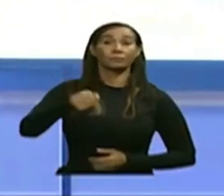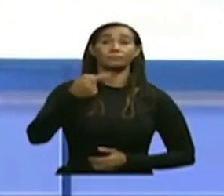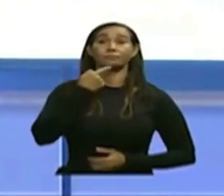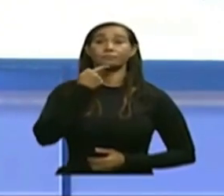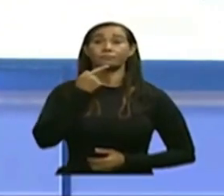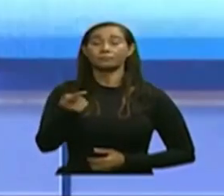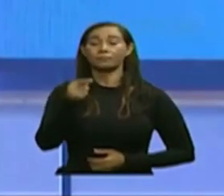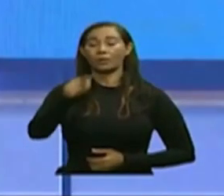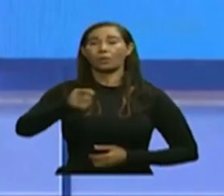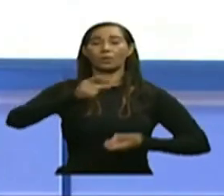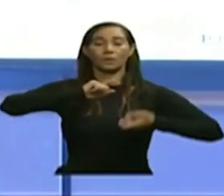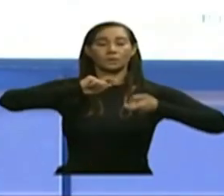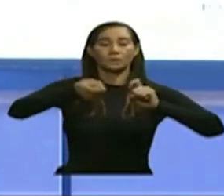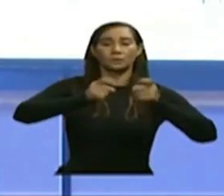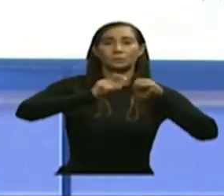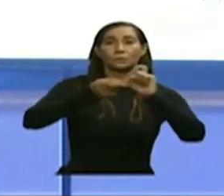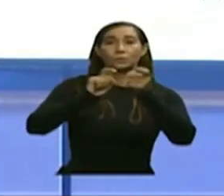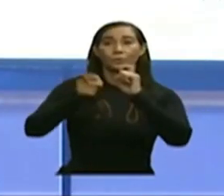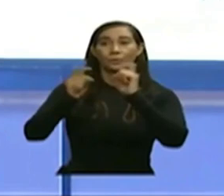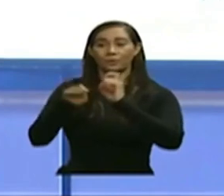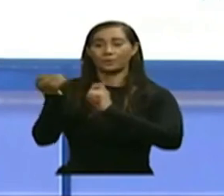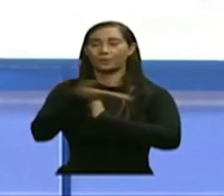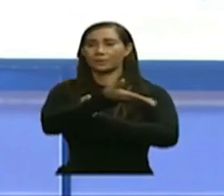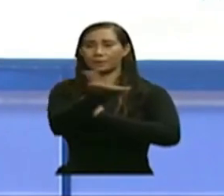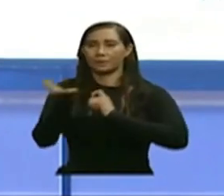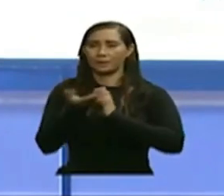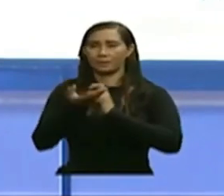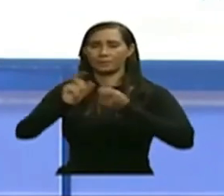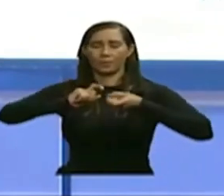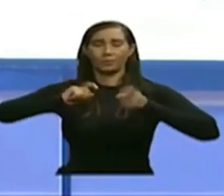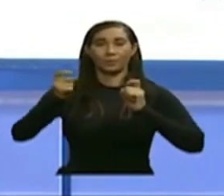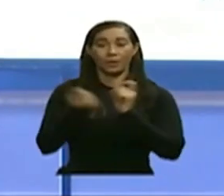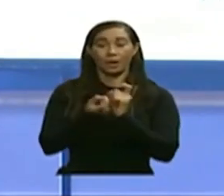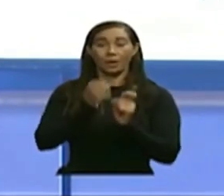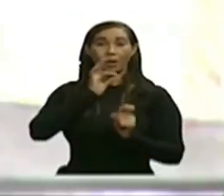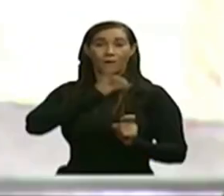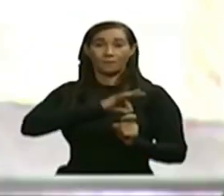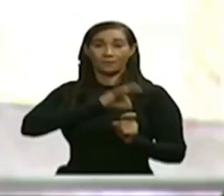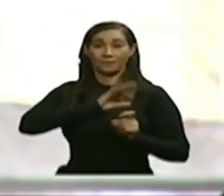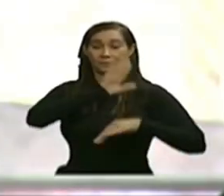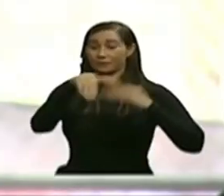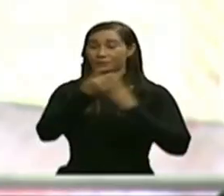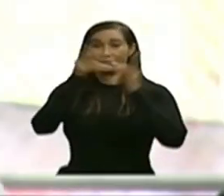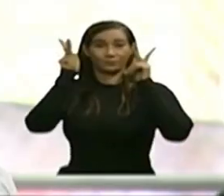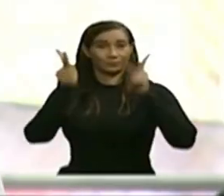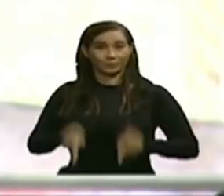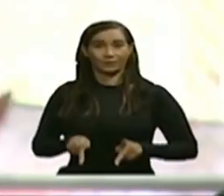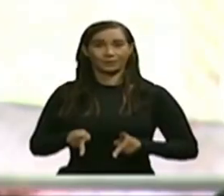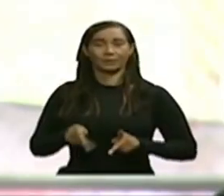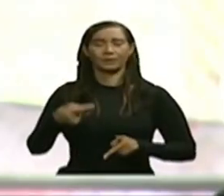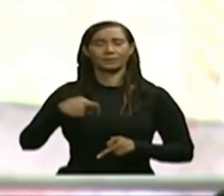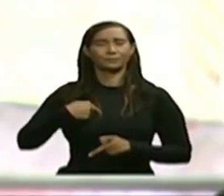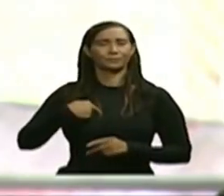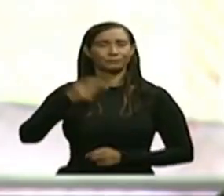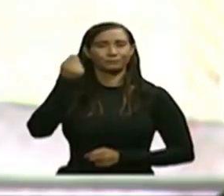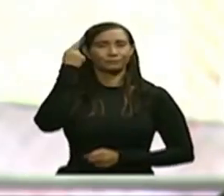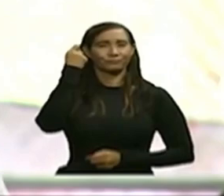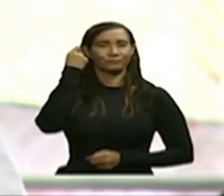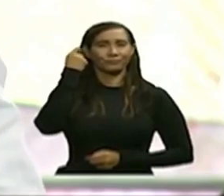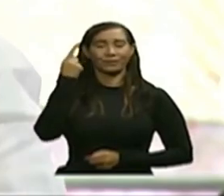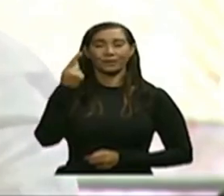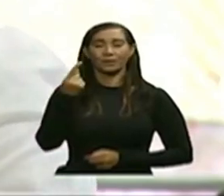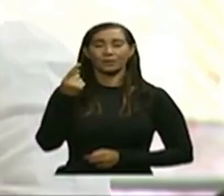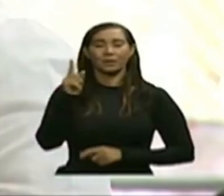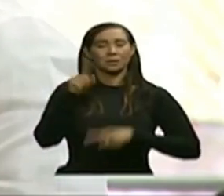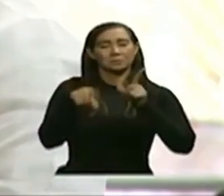cuando se hacen estos grandes cambios, cambios que van a beneficiar a todos, yo comprendo que hay muchos que